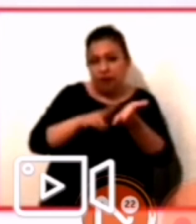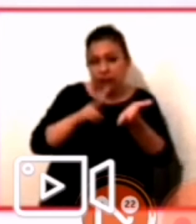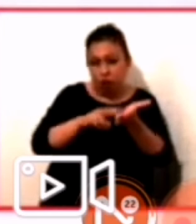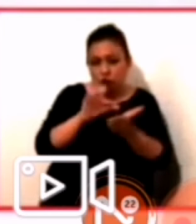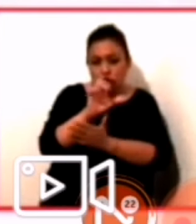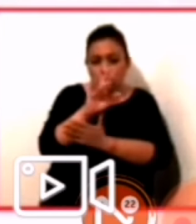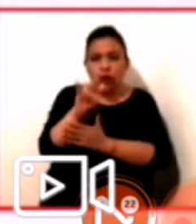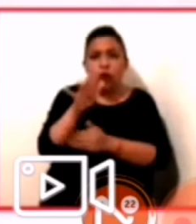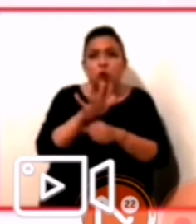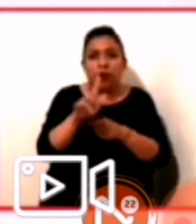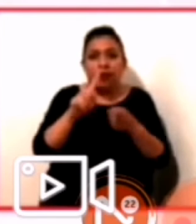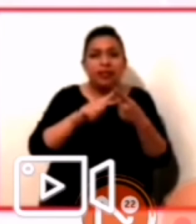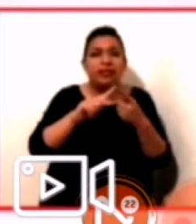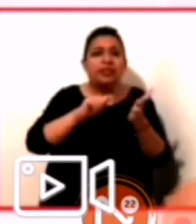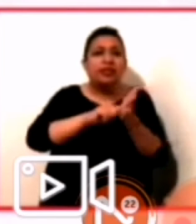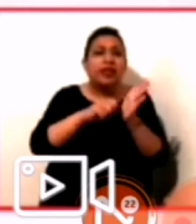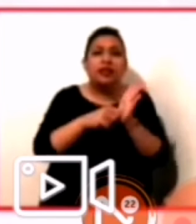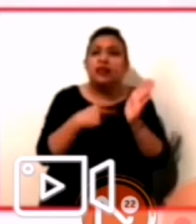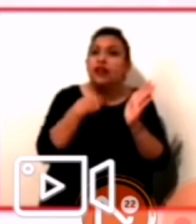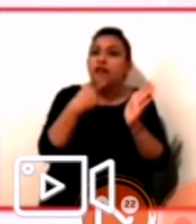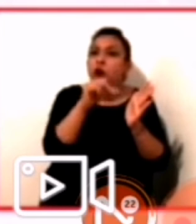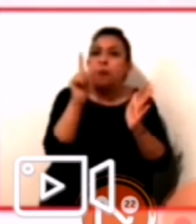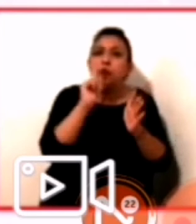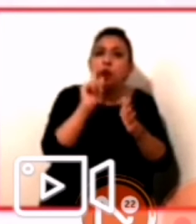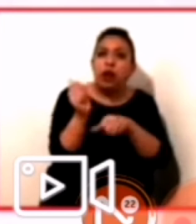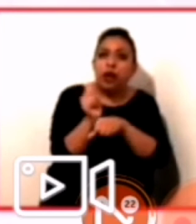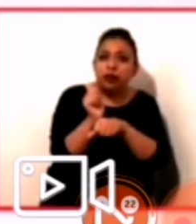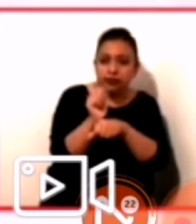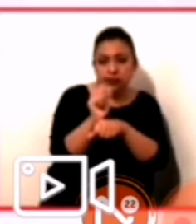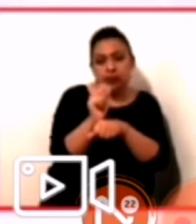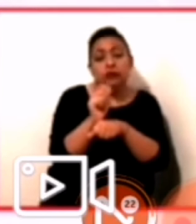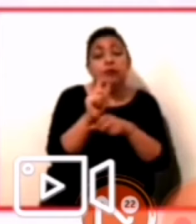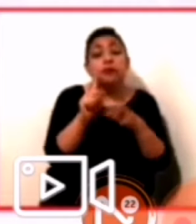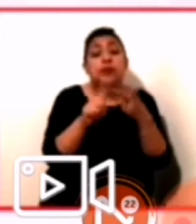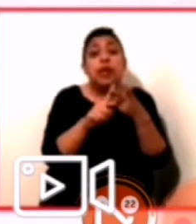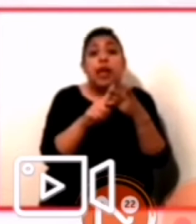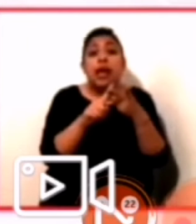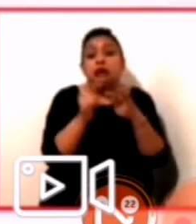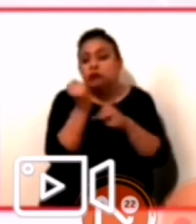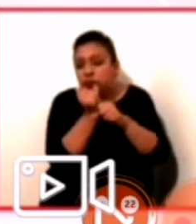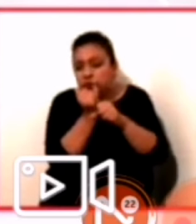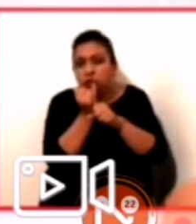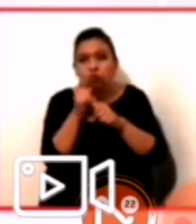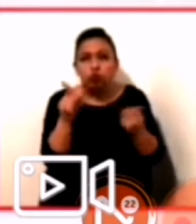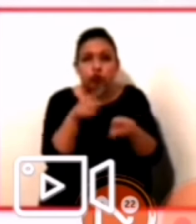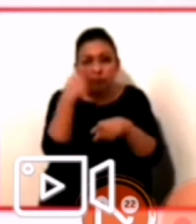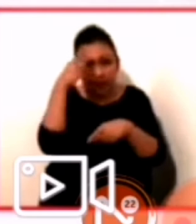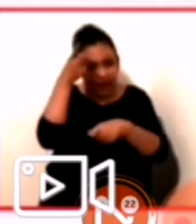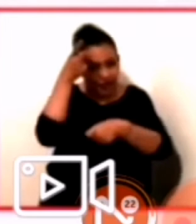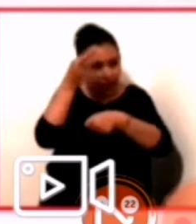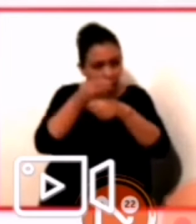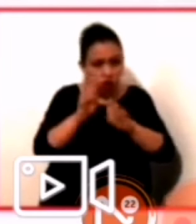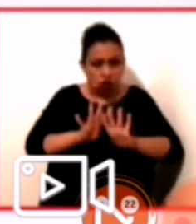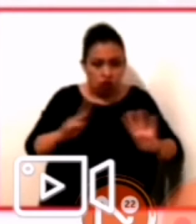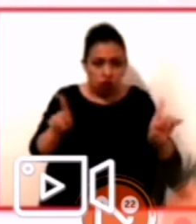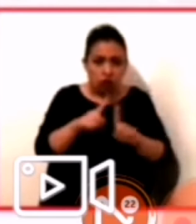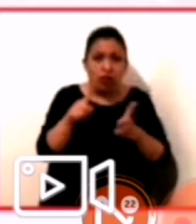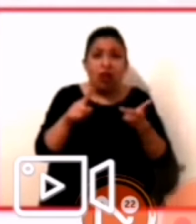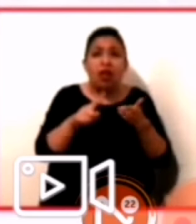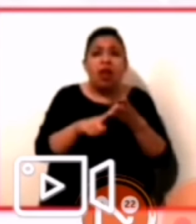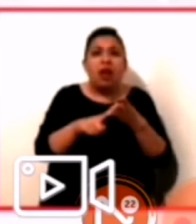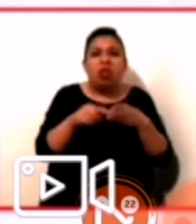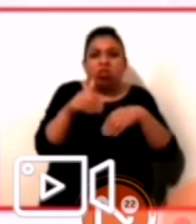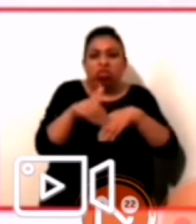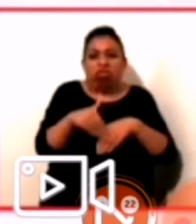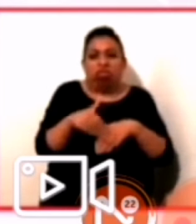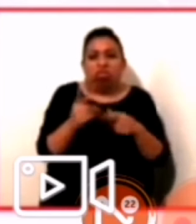son técnica vocal para actrices y actores, análisis musical para directores de orquesta, desobediencia creativa,